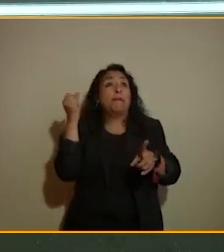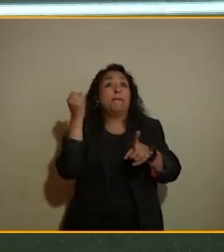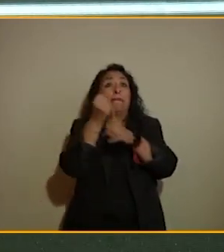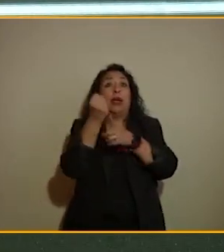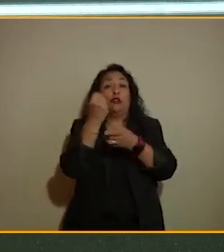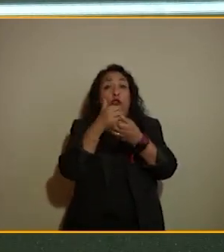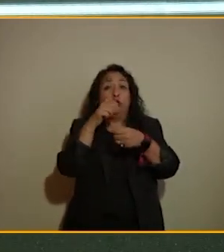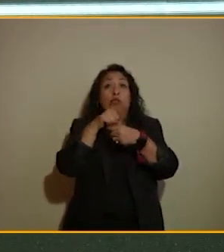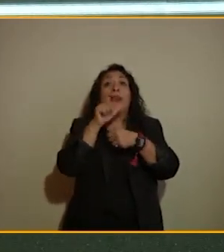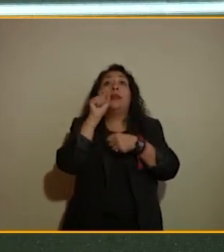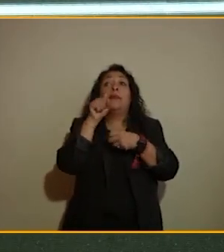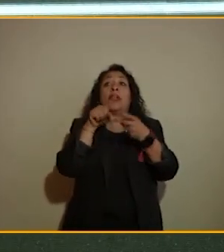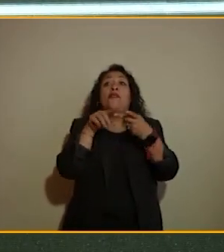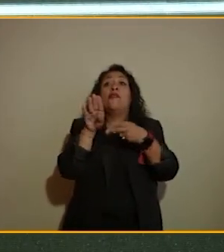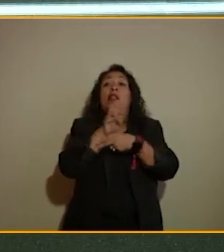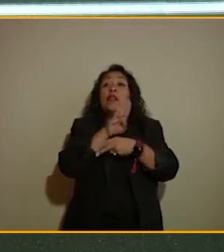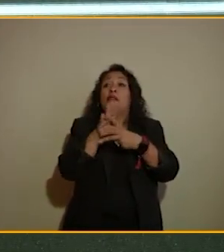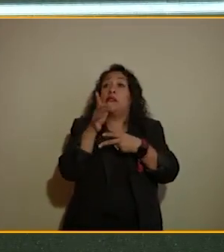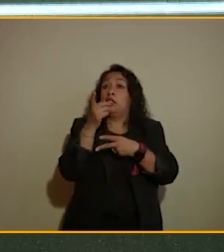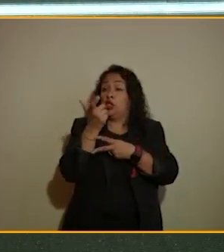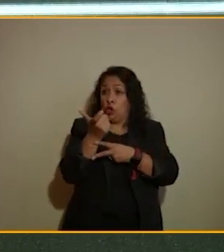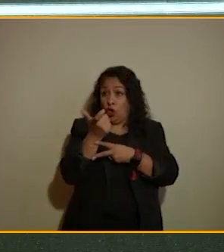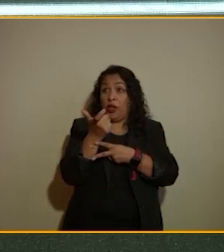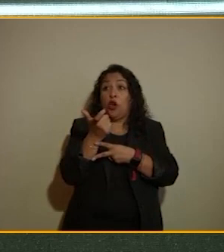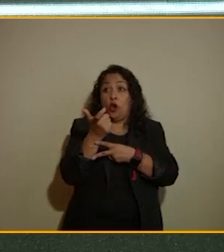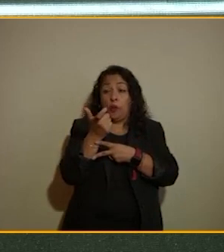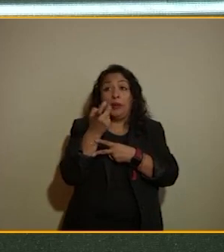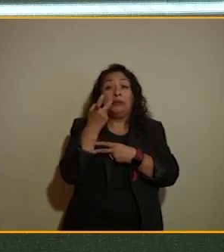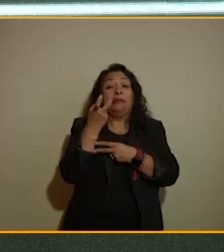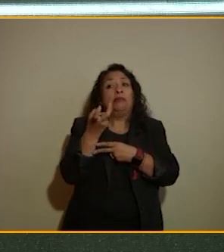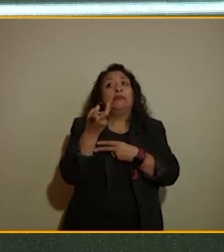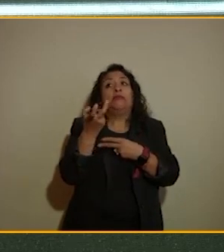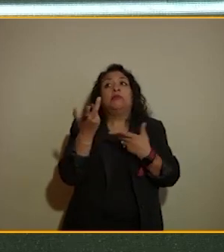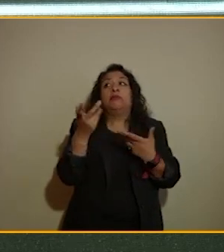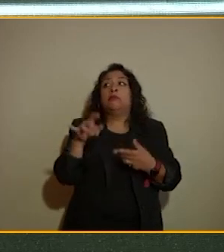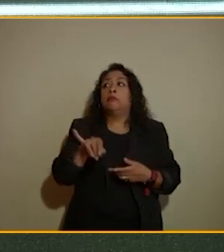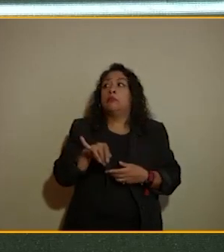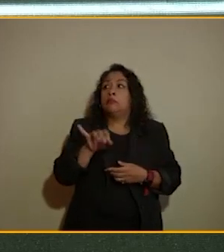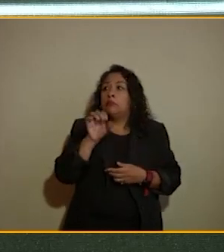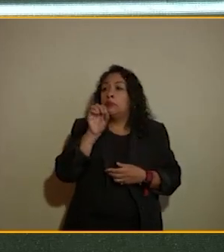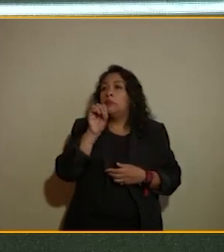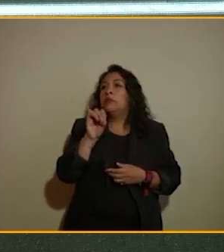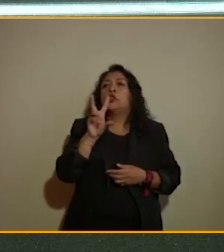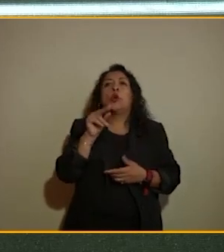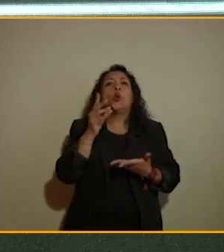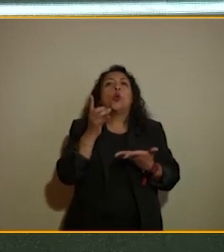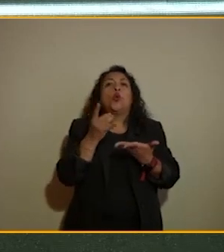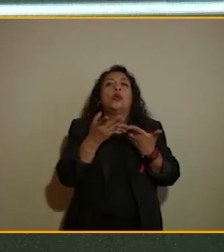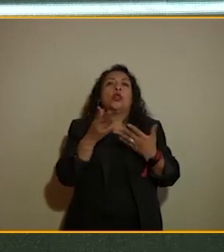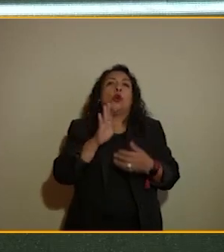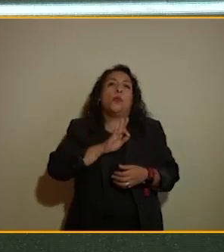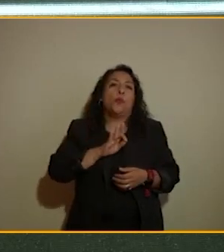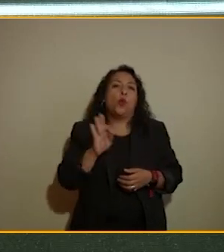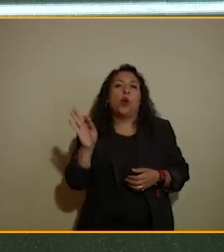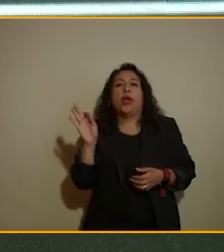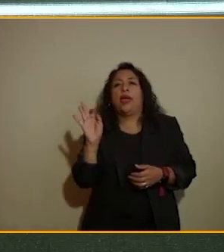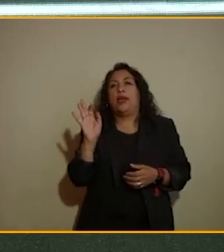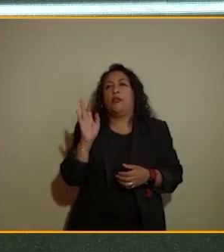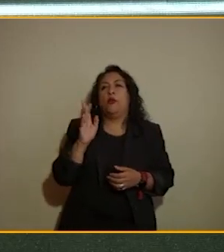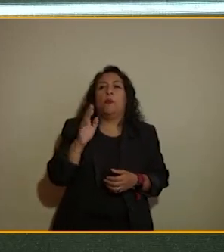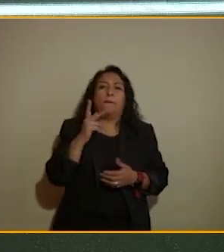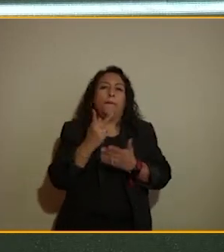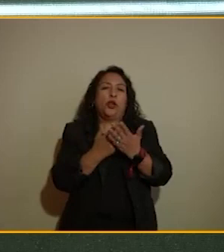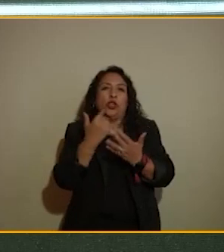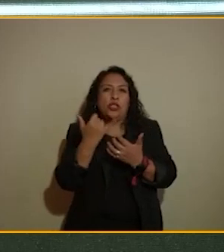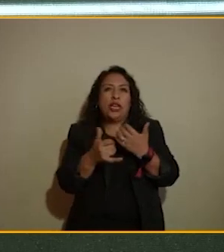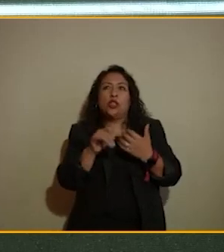social, sino también beneficios económicos. Y esto se vuelve mucho más interesante que únicamente poder ensamblar